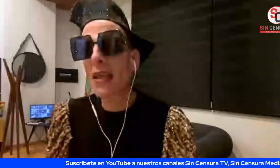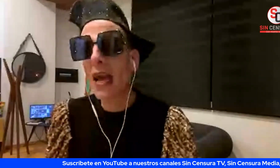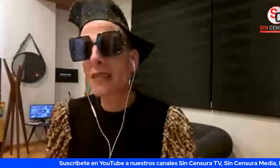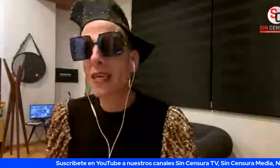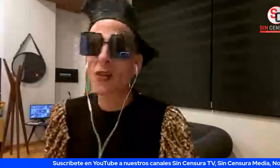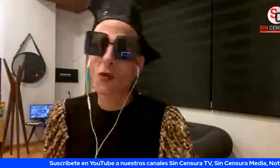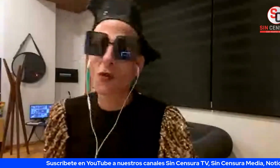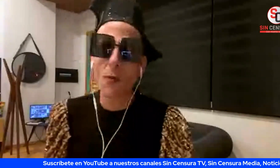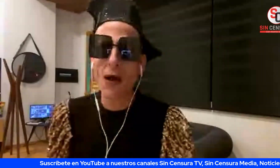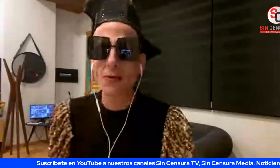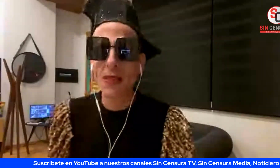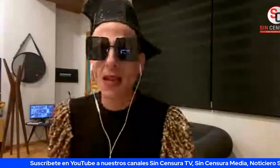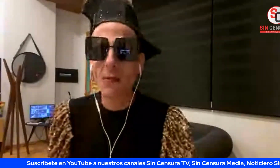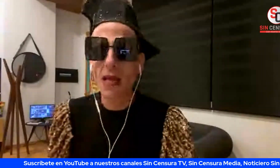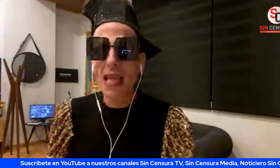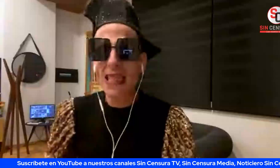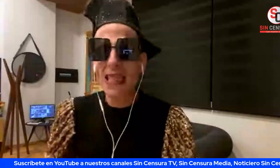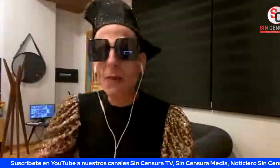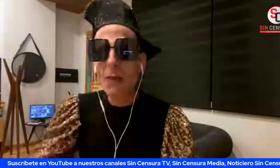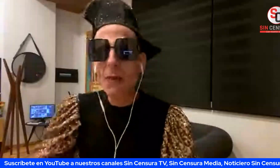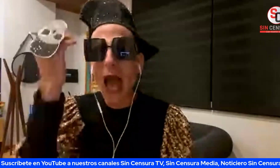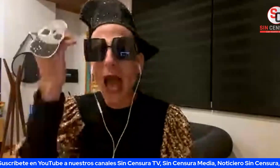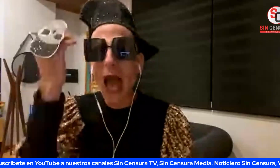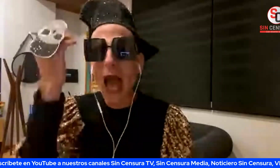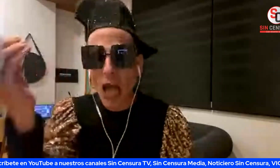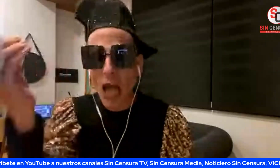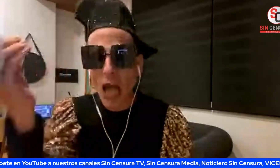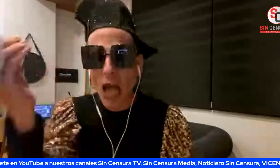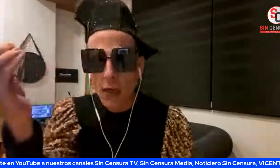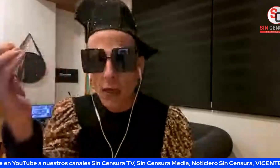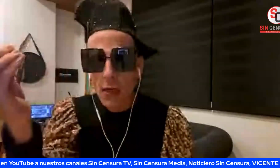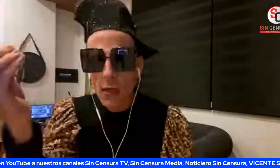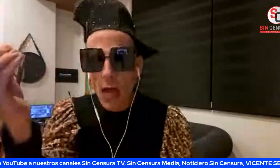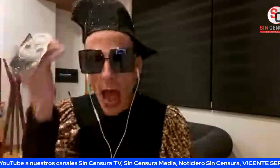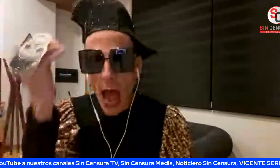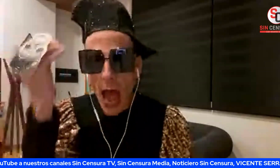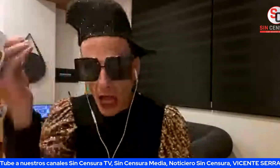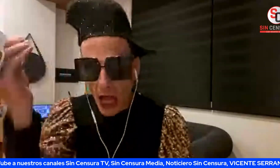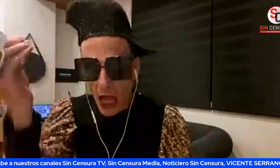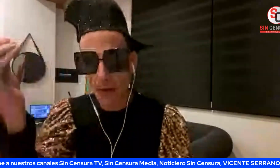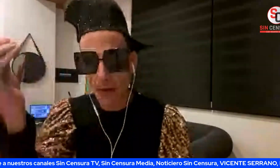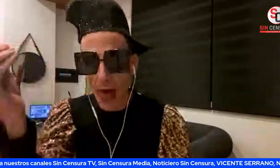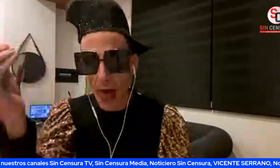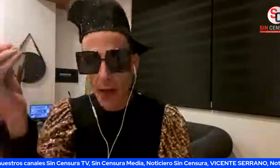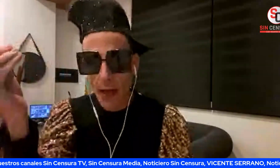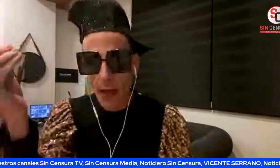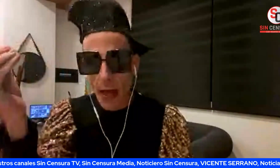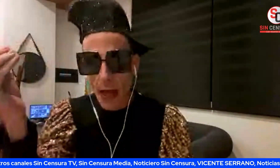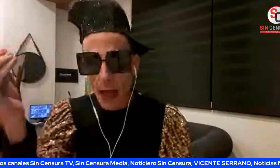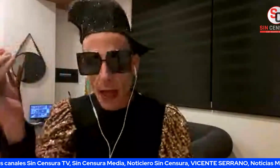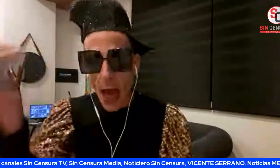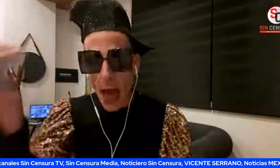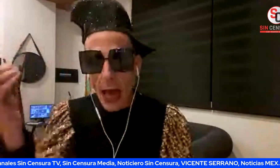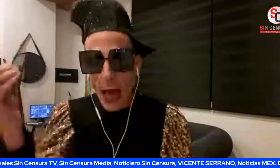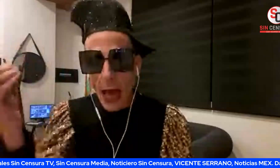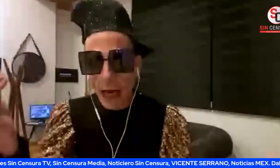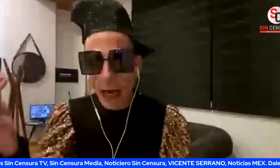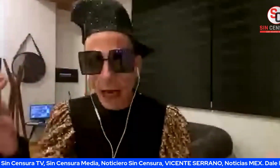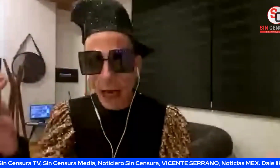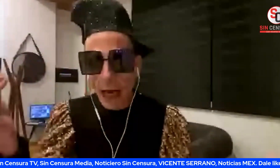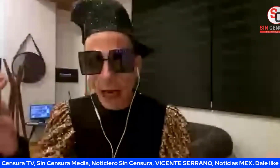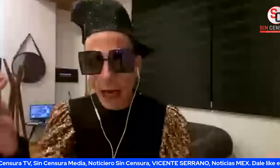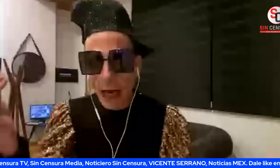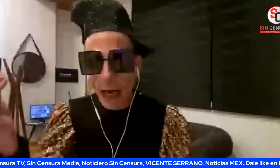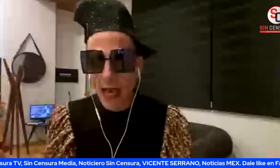te venda a ti gas y tú me lo puedas vender a mí? Díganme que Einstein, de verdad, agarren